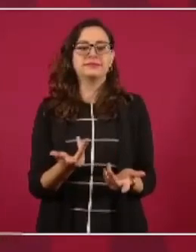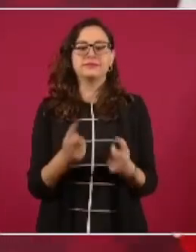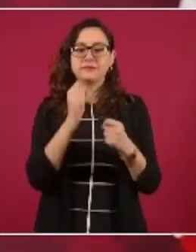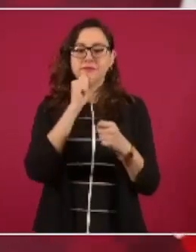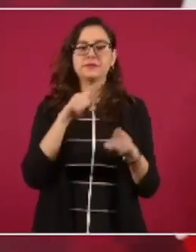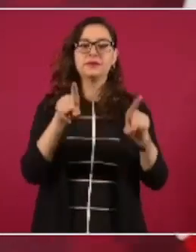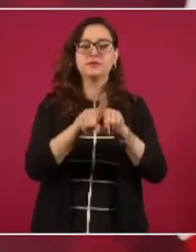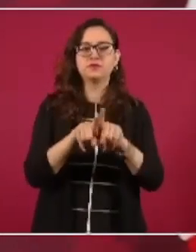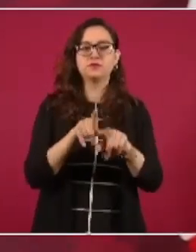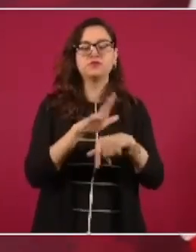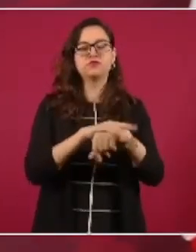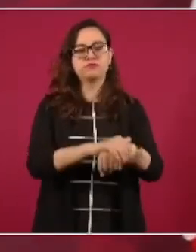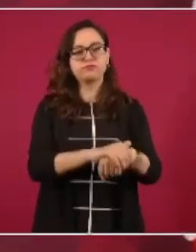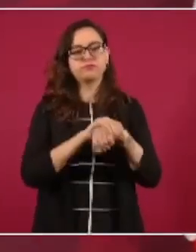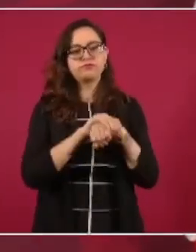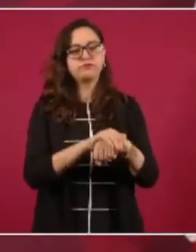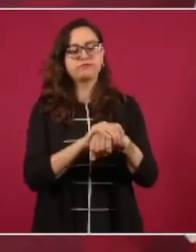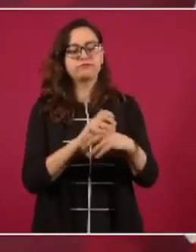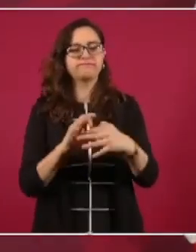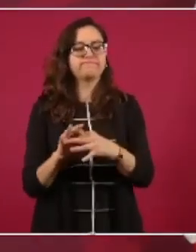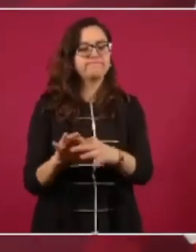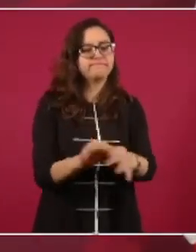pueblos.